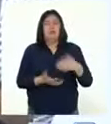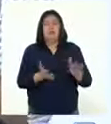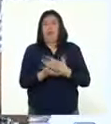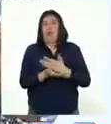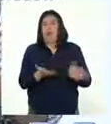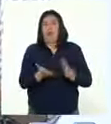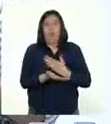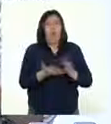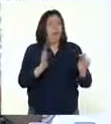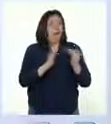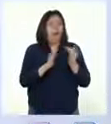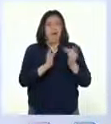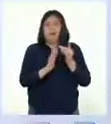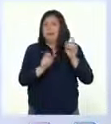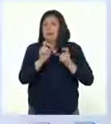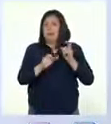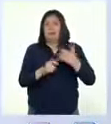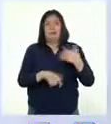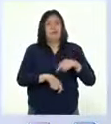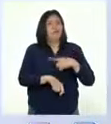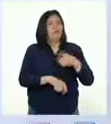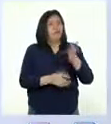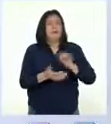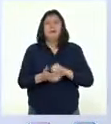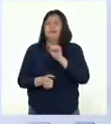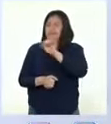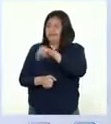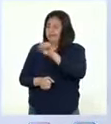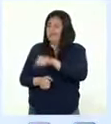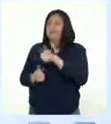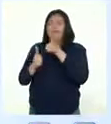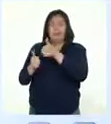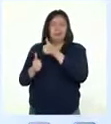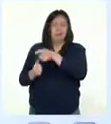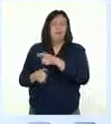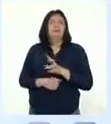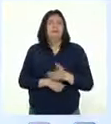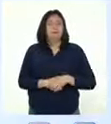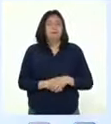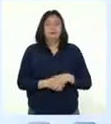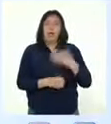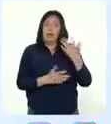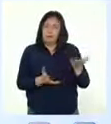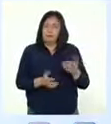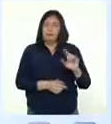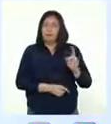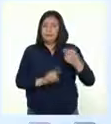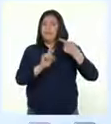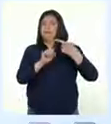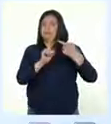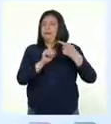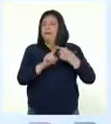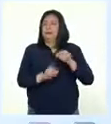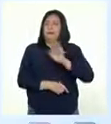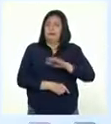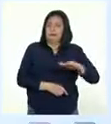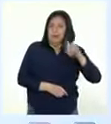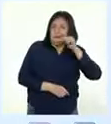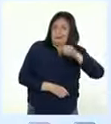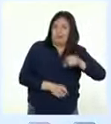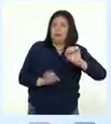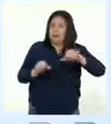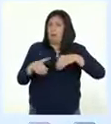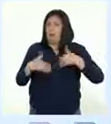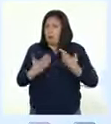quedara sin techo por un buen tiempo. Muy buena anotación, Patty. Entonces, el primer paso que las niñas y